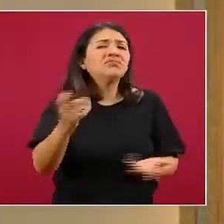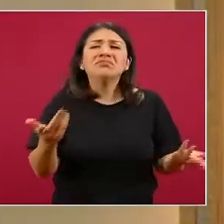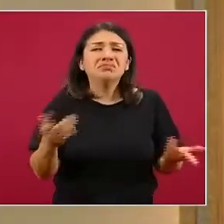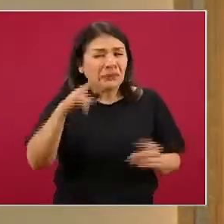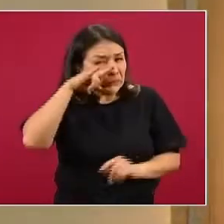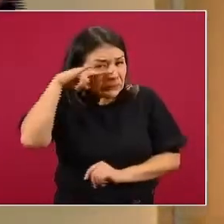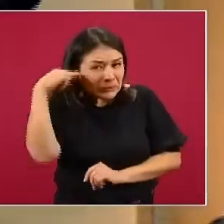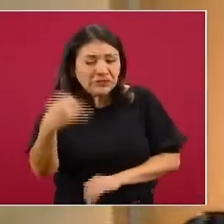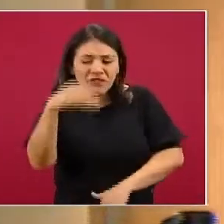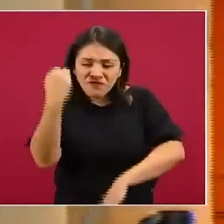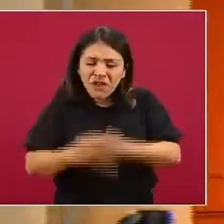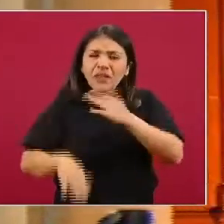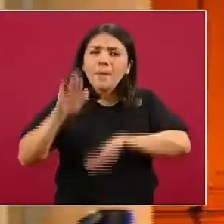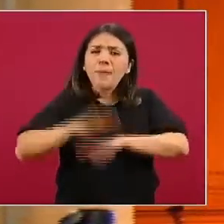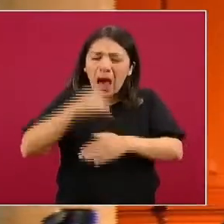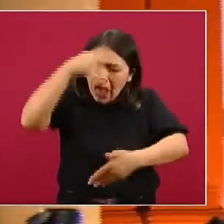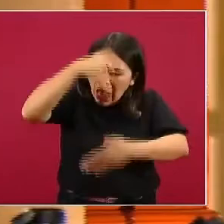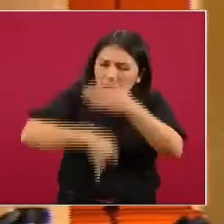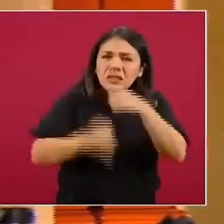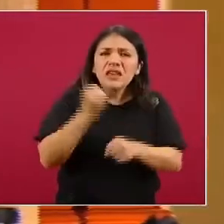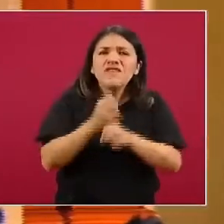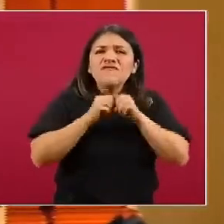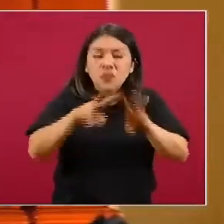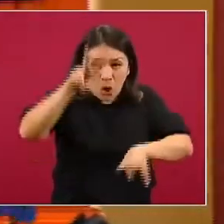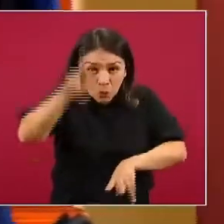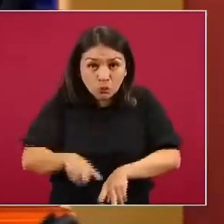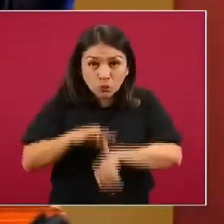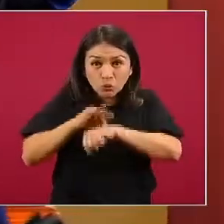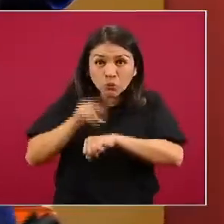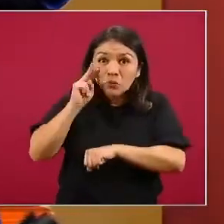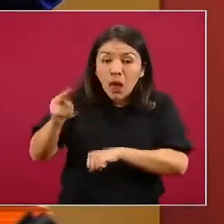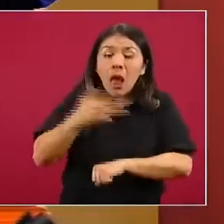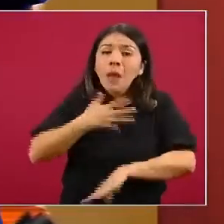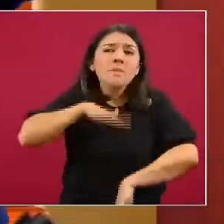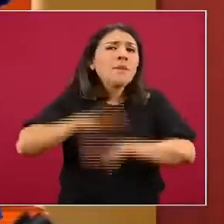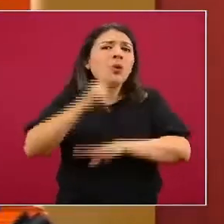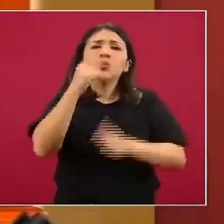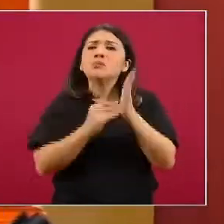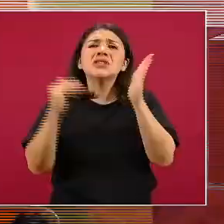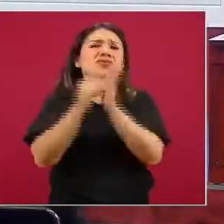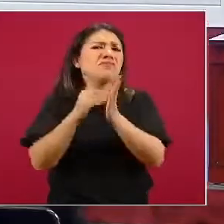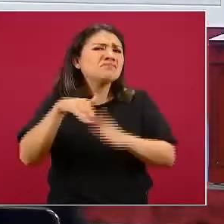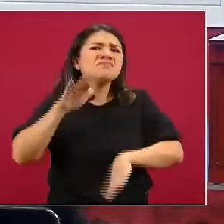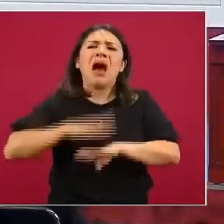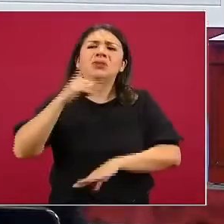de la información. En realidad, si tomamos los casos estimados, llevamos ya más de 1.000.000, tenemos